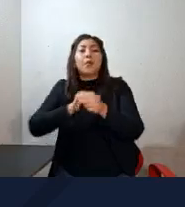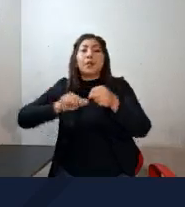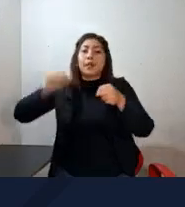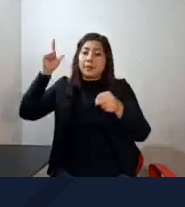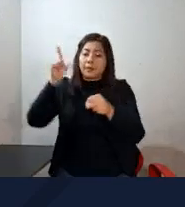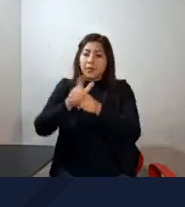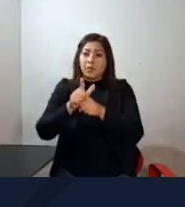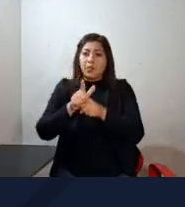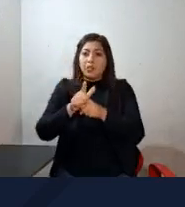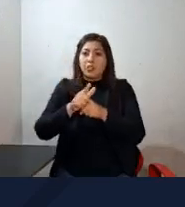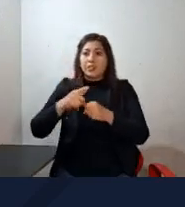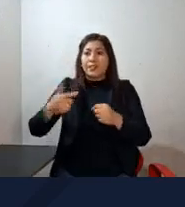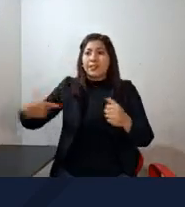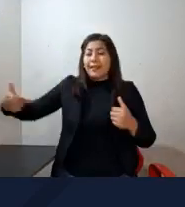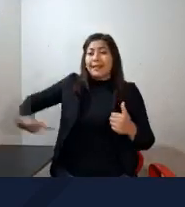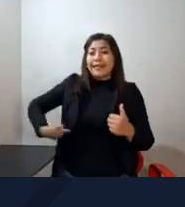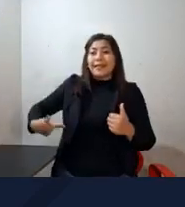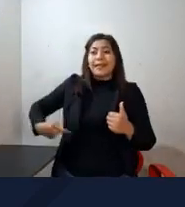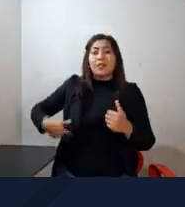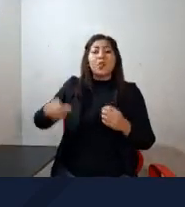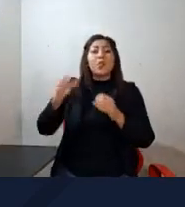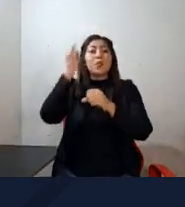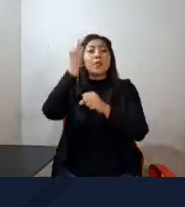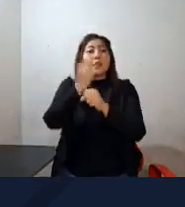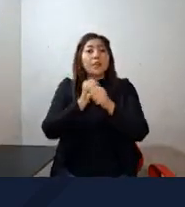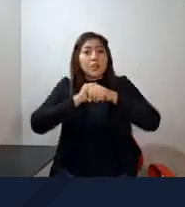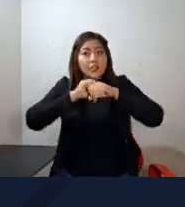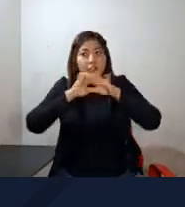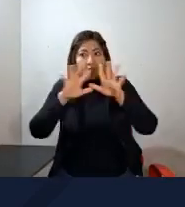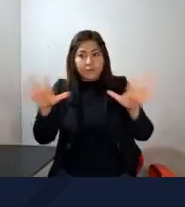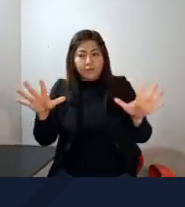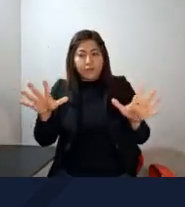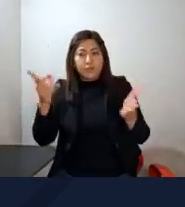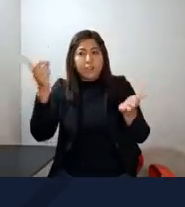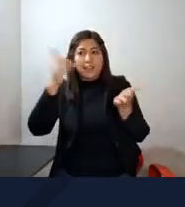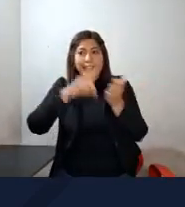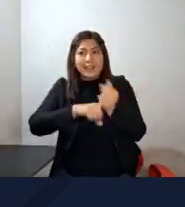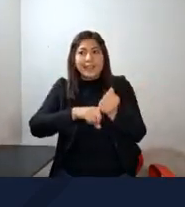de la Ciudad de México a través de la Dirección General de